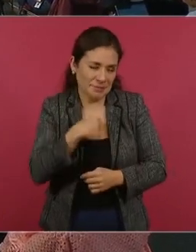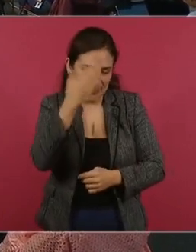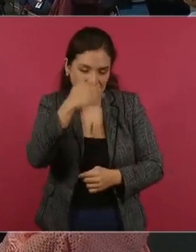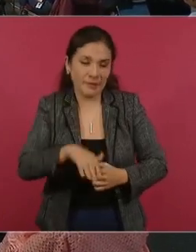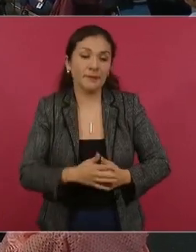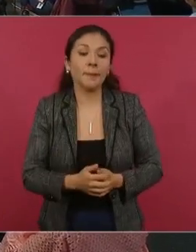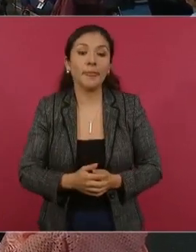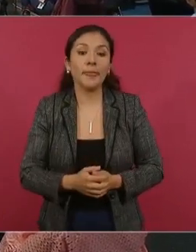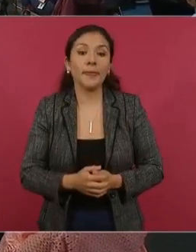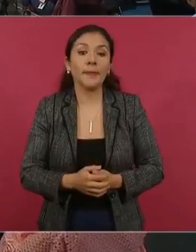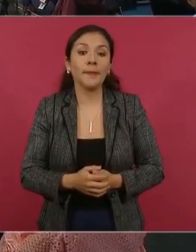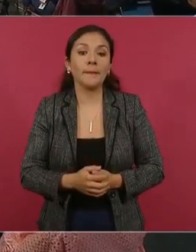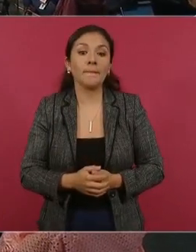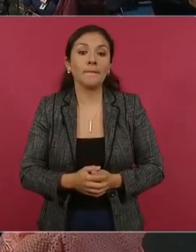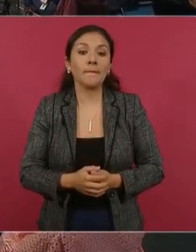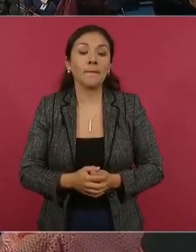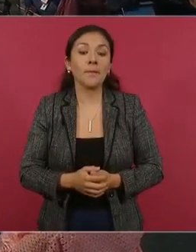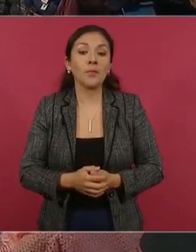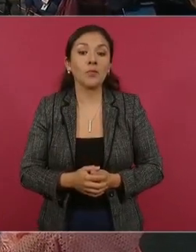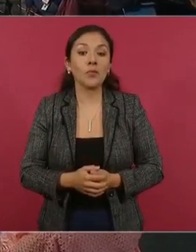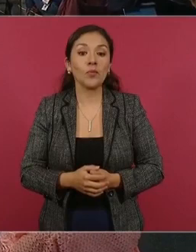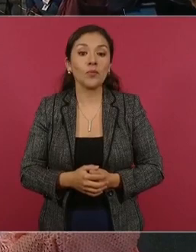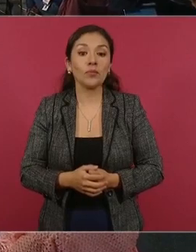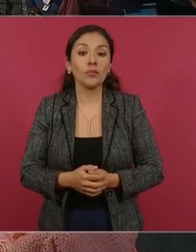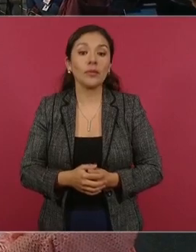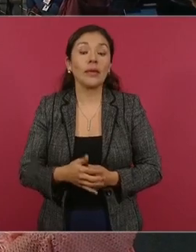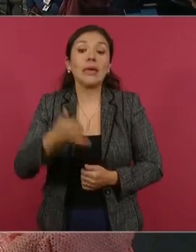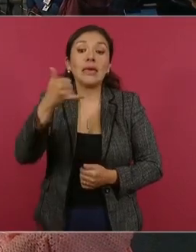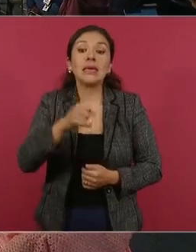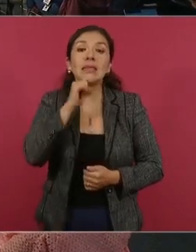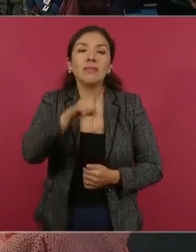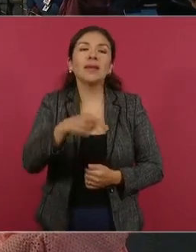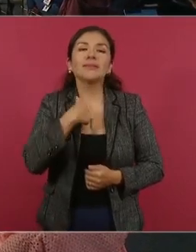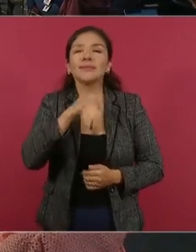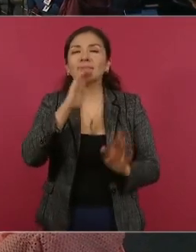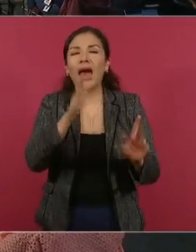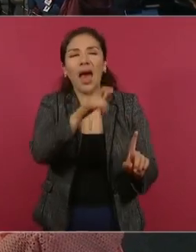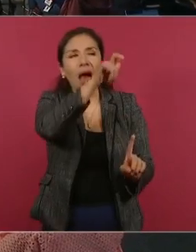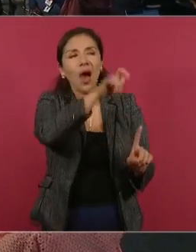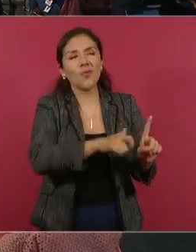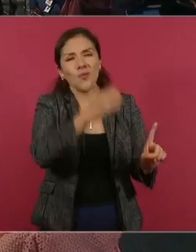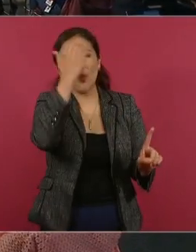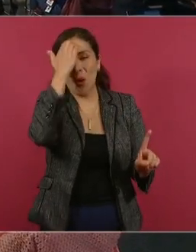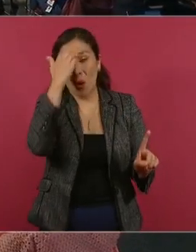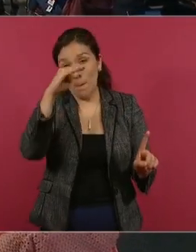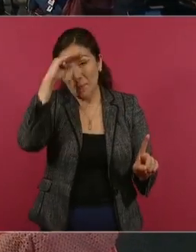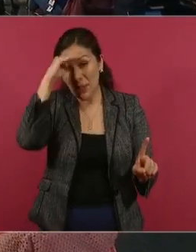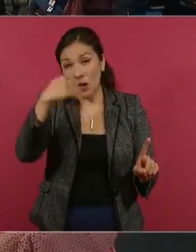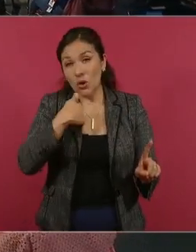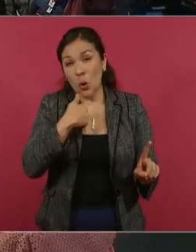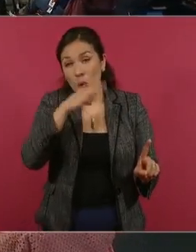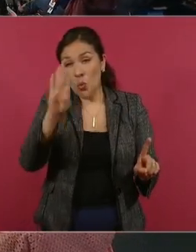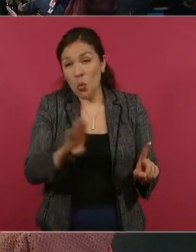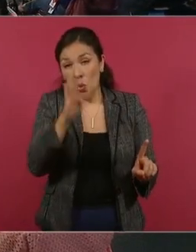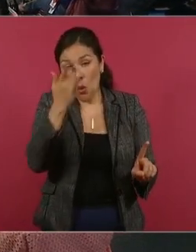y además son muy predecibles. No crean que se necesita ser adivino.